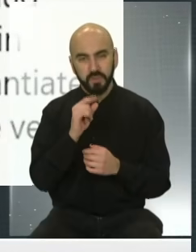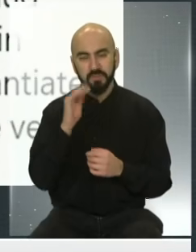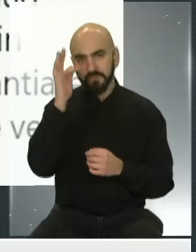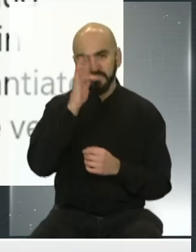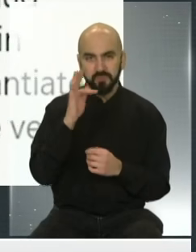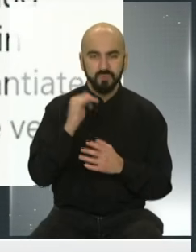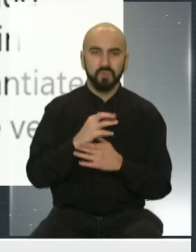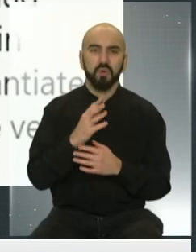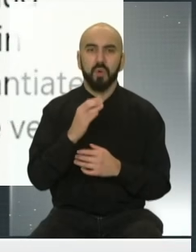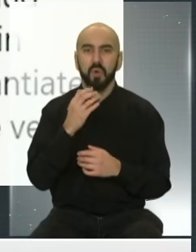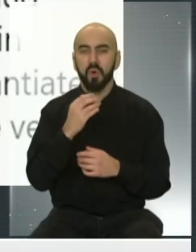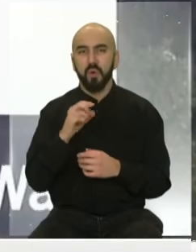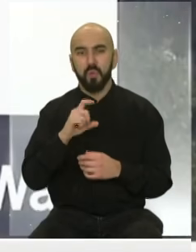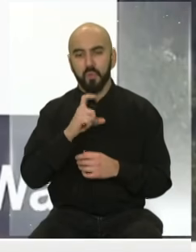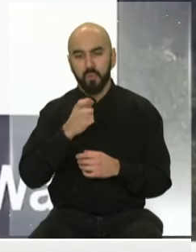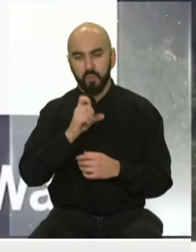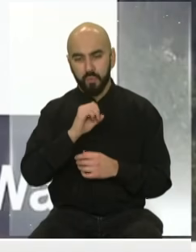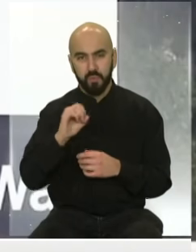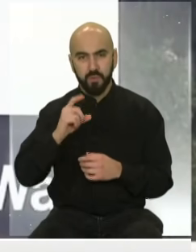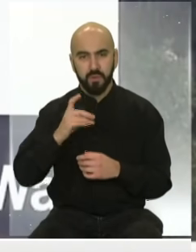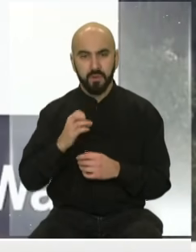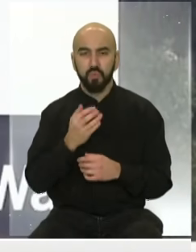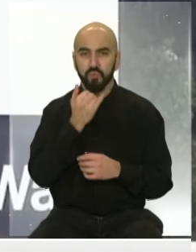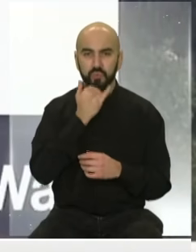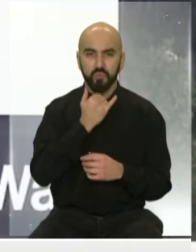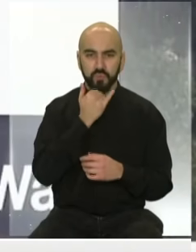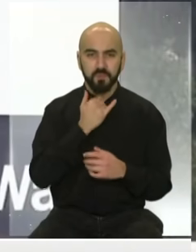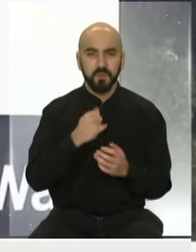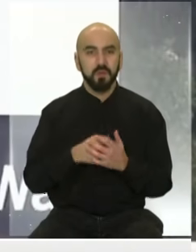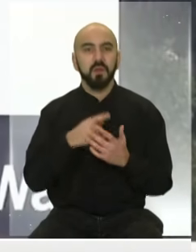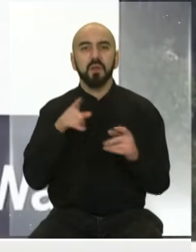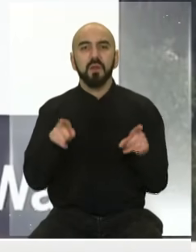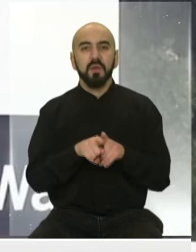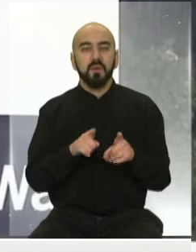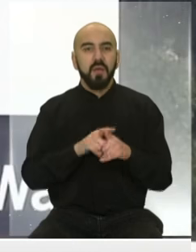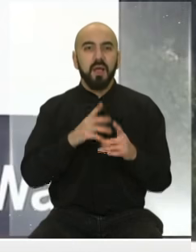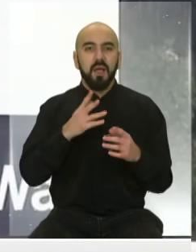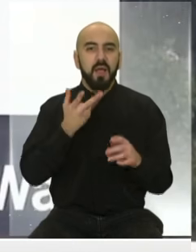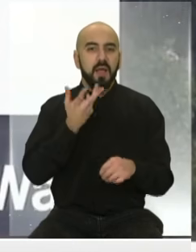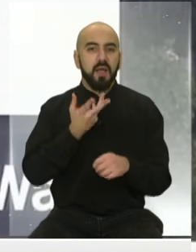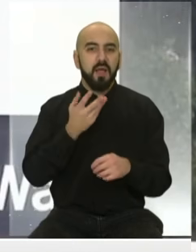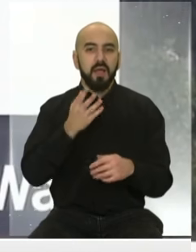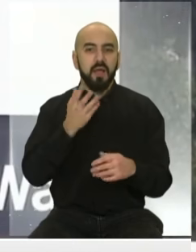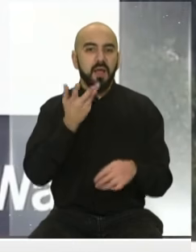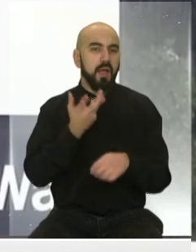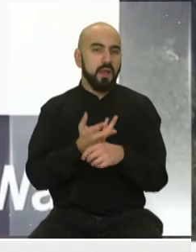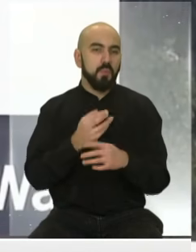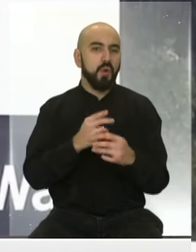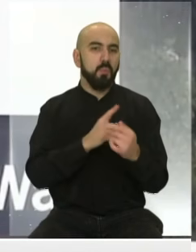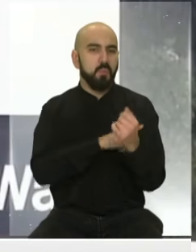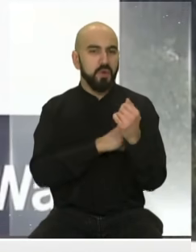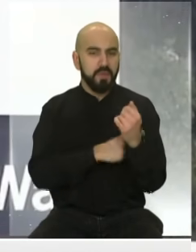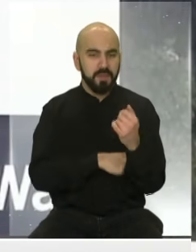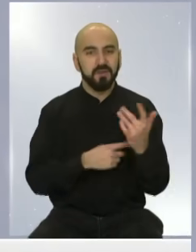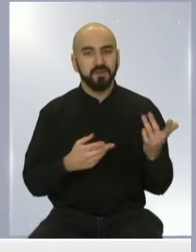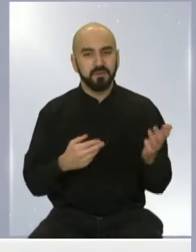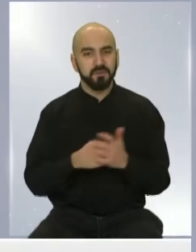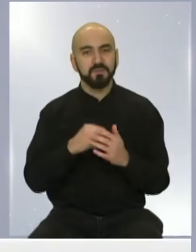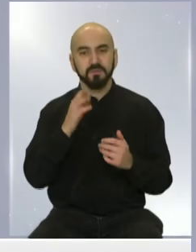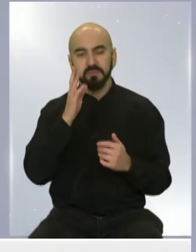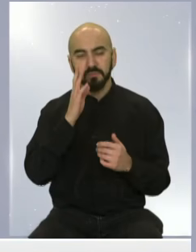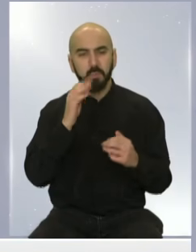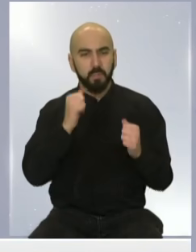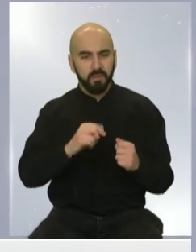Google, YouTube, en fin. Las acusó de tener un poder sin chequeo para censurar, restringir, amoldar, esconder,